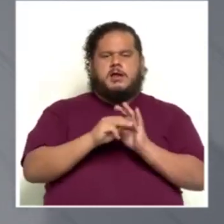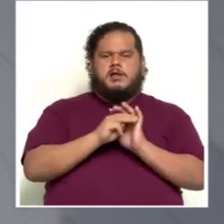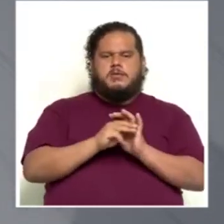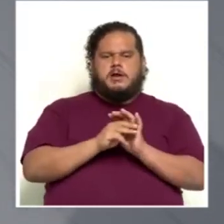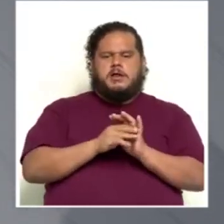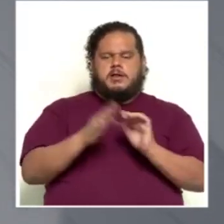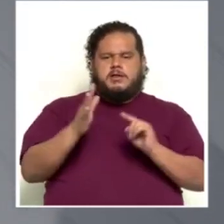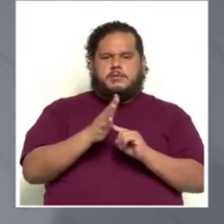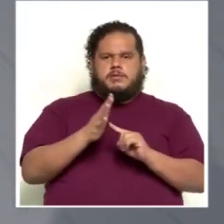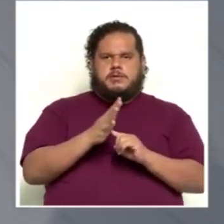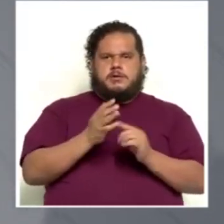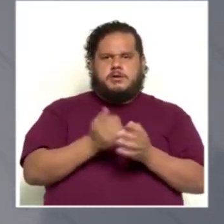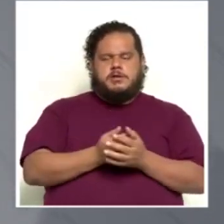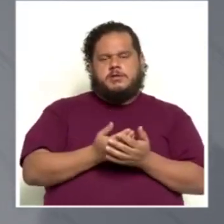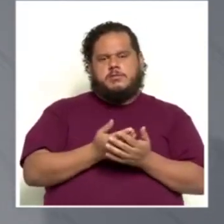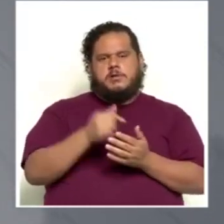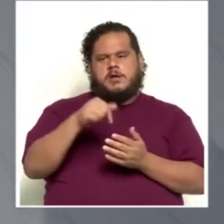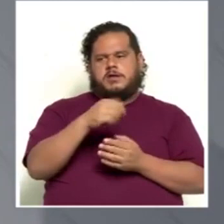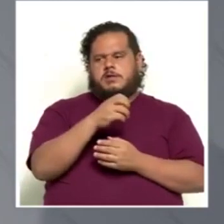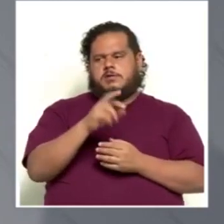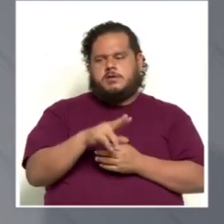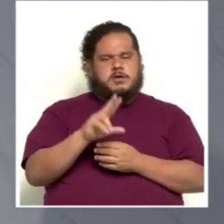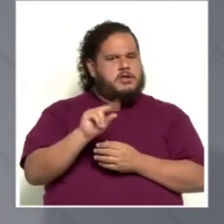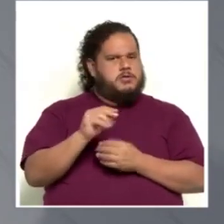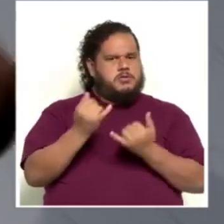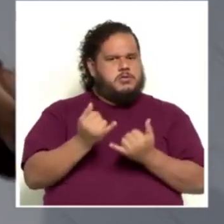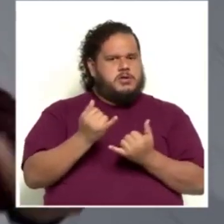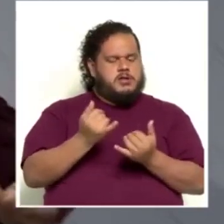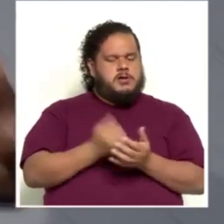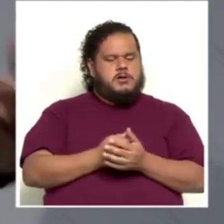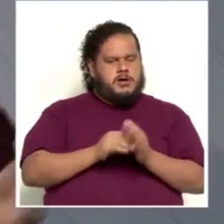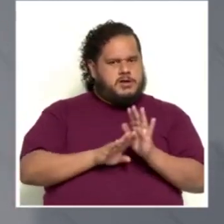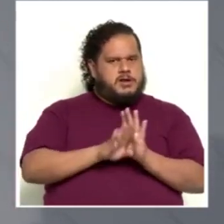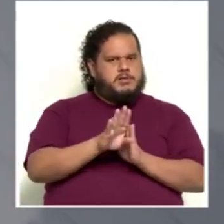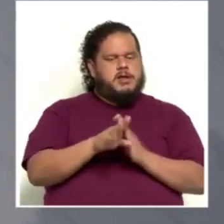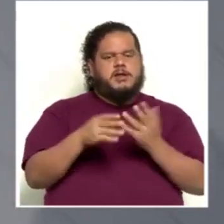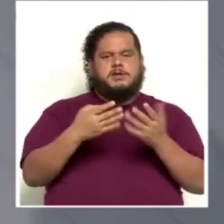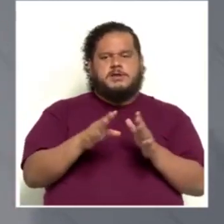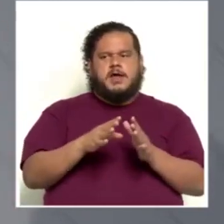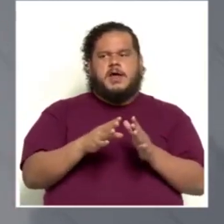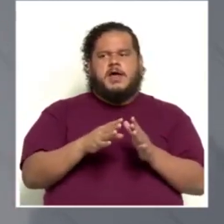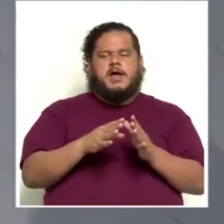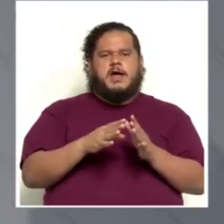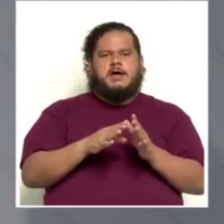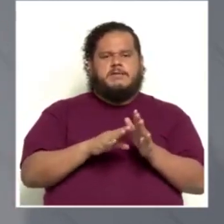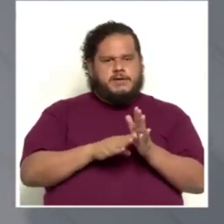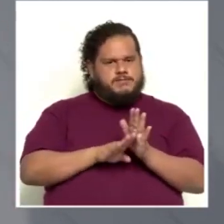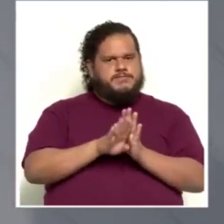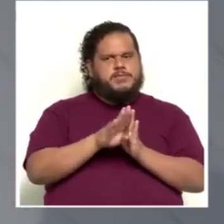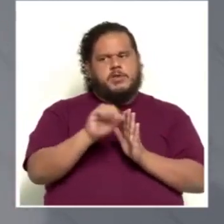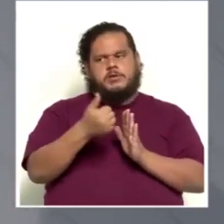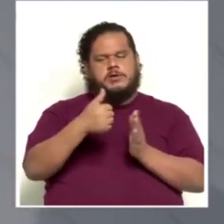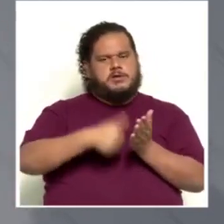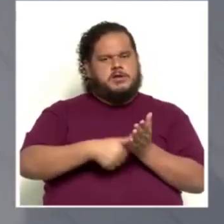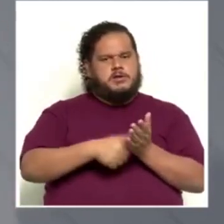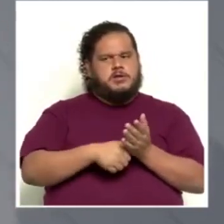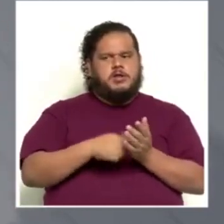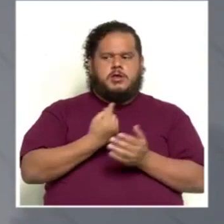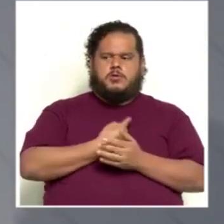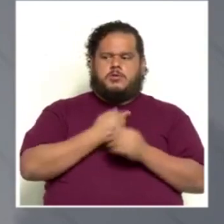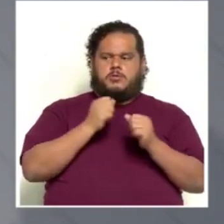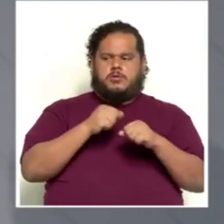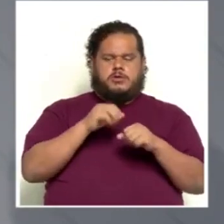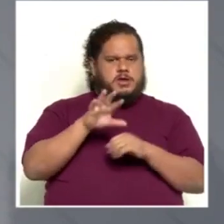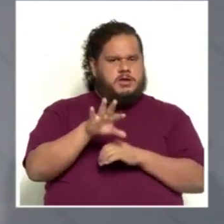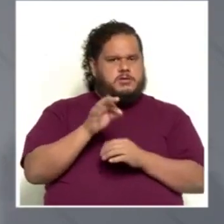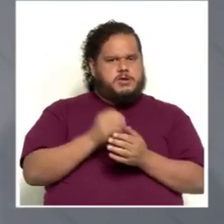populismo emergen, y me parece que en Costa Rica no es ahora que emergen, ya han emergido en otras elecciones, y uno incluso podría